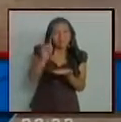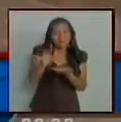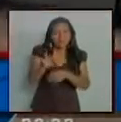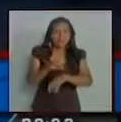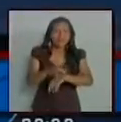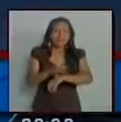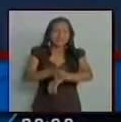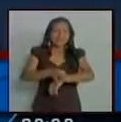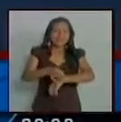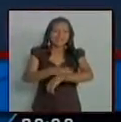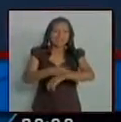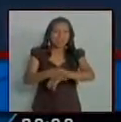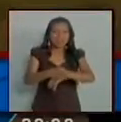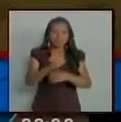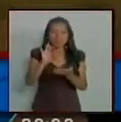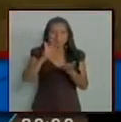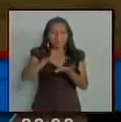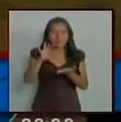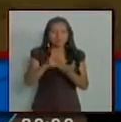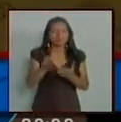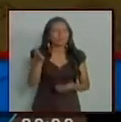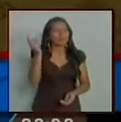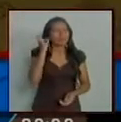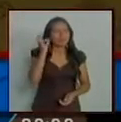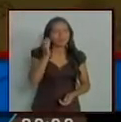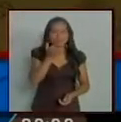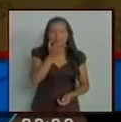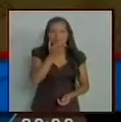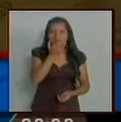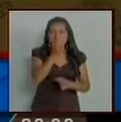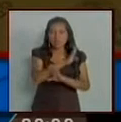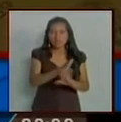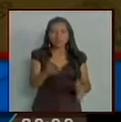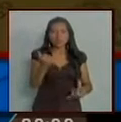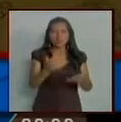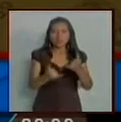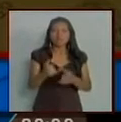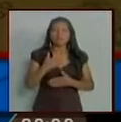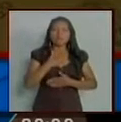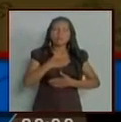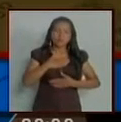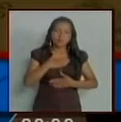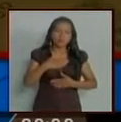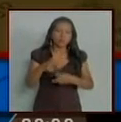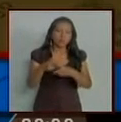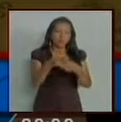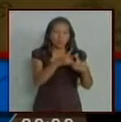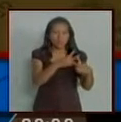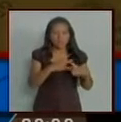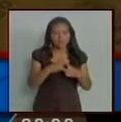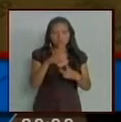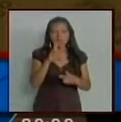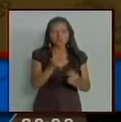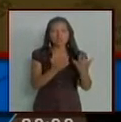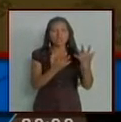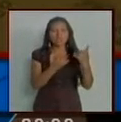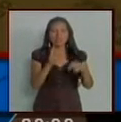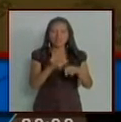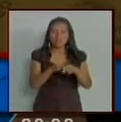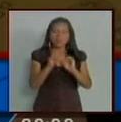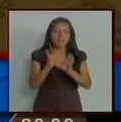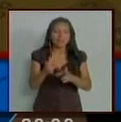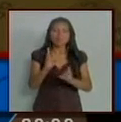de reloj, sí, ciertamente. Y pues tener cuidado y no esperar mucho